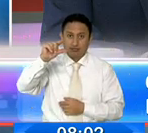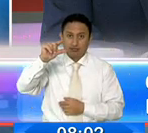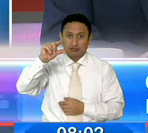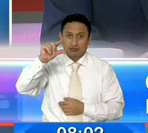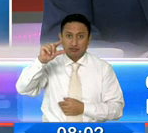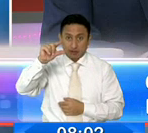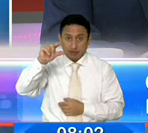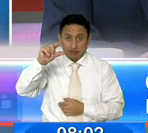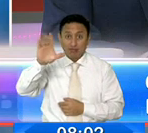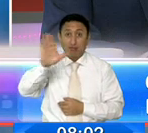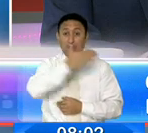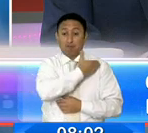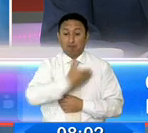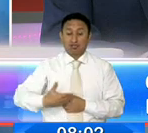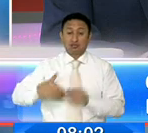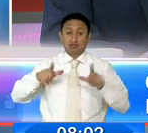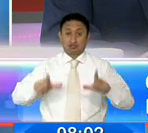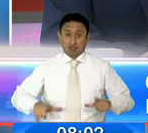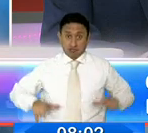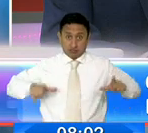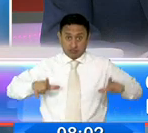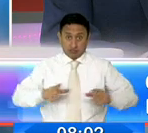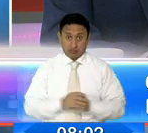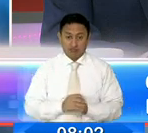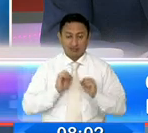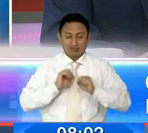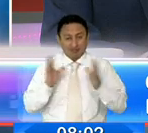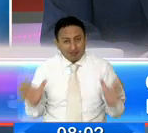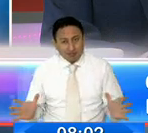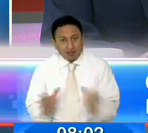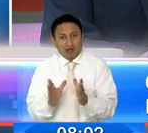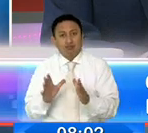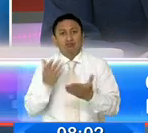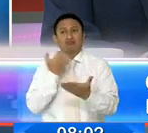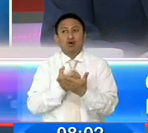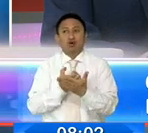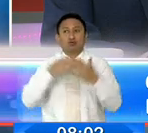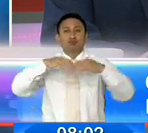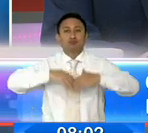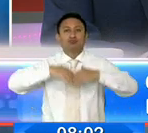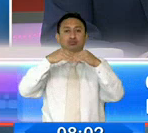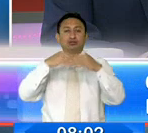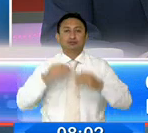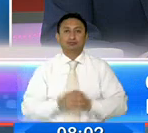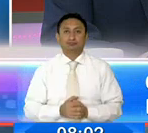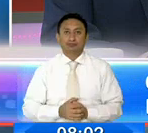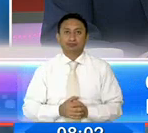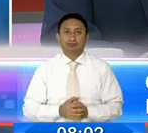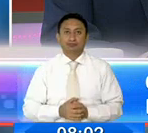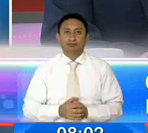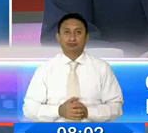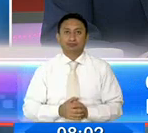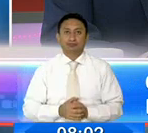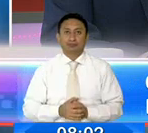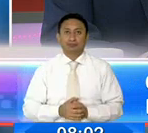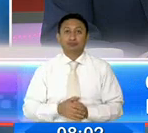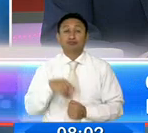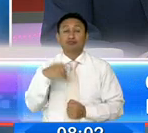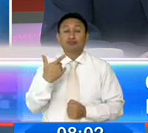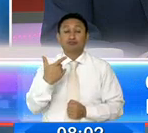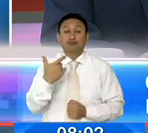por el presidente de la República como estímulo para la reactivación económica. Y son